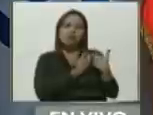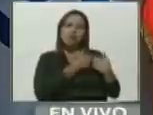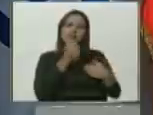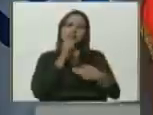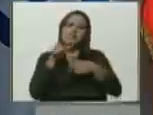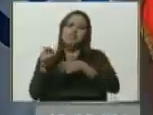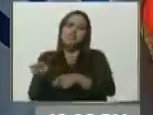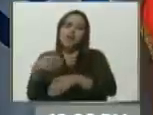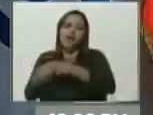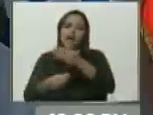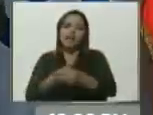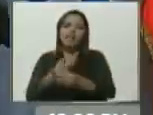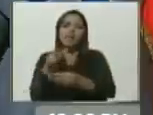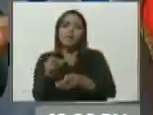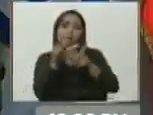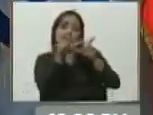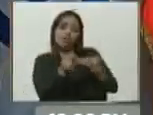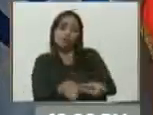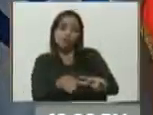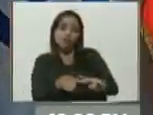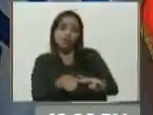autores materiales como el sujeto que